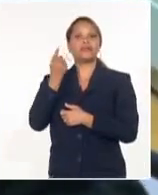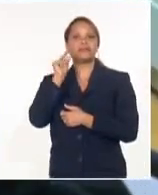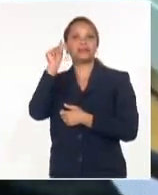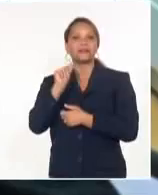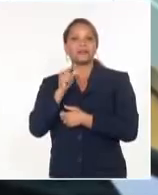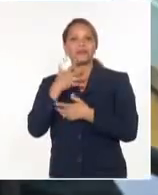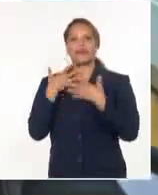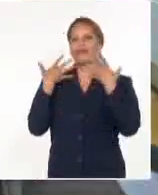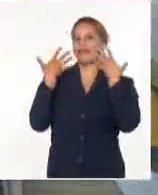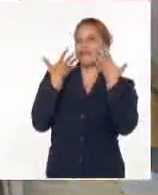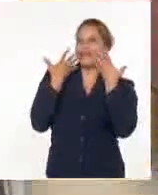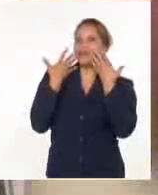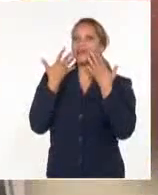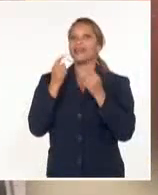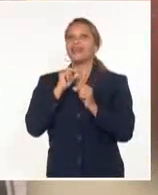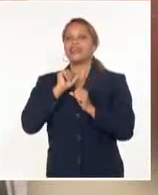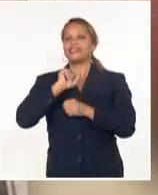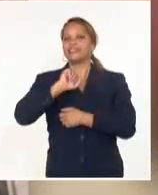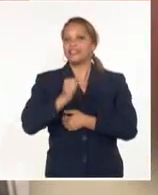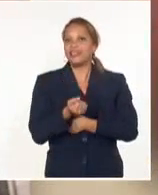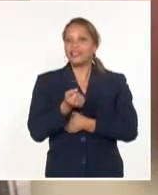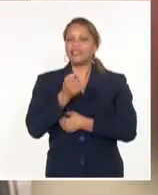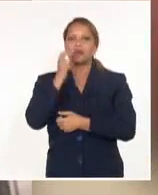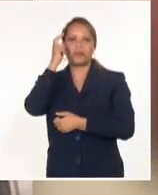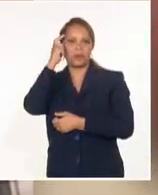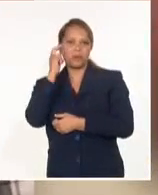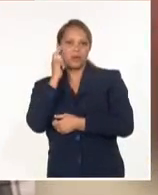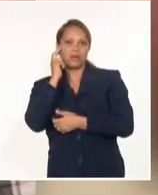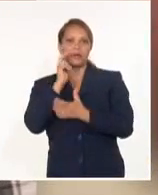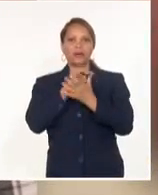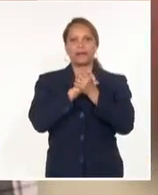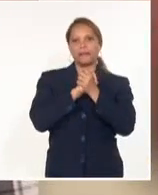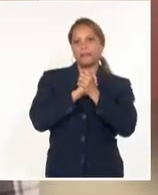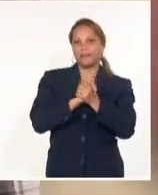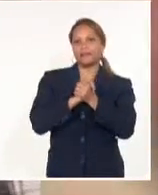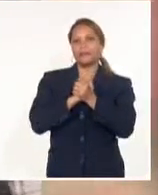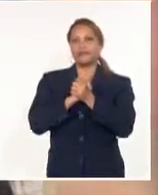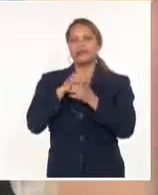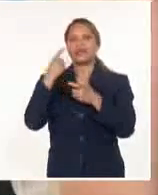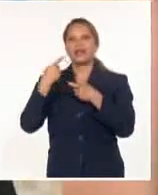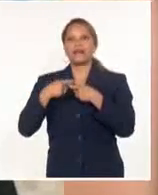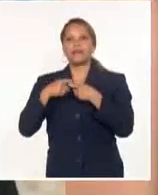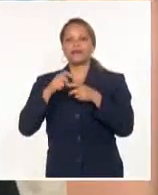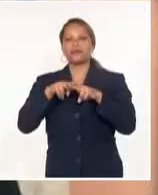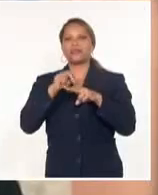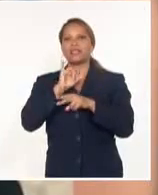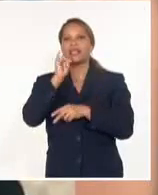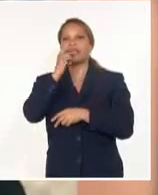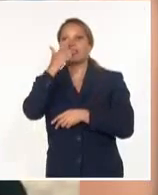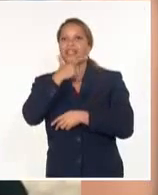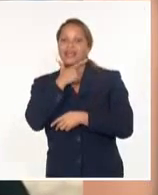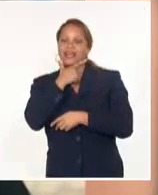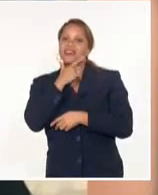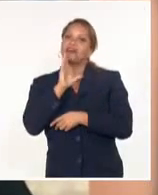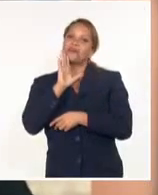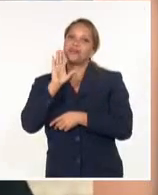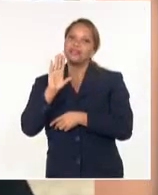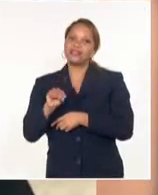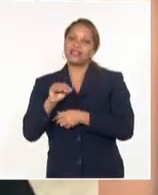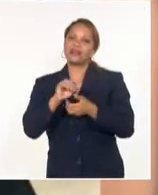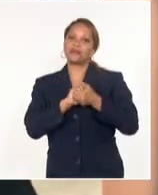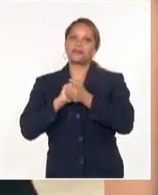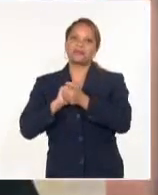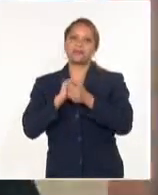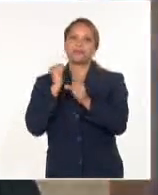exigente, pícaro, con el abuelo, el amigo, con el esposo de Hildita, como él le llamaba a nuestra compañera de